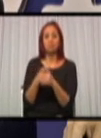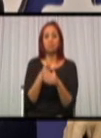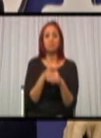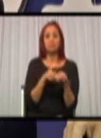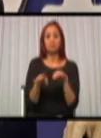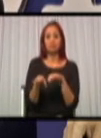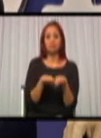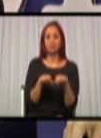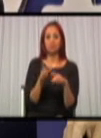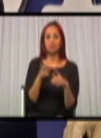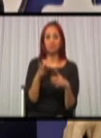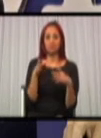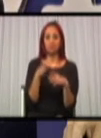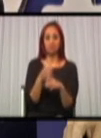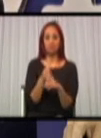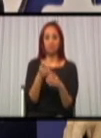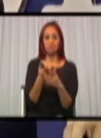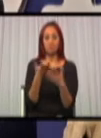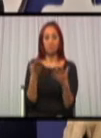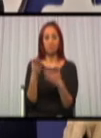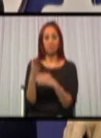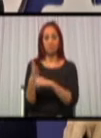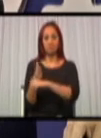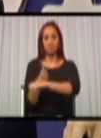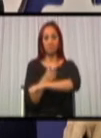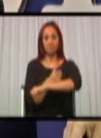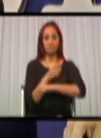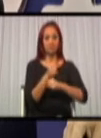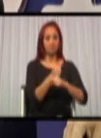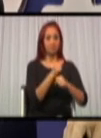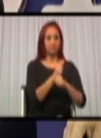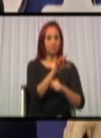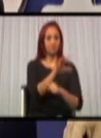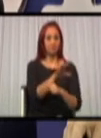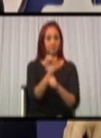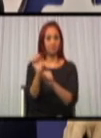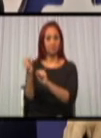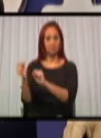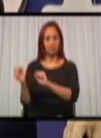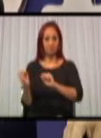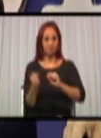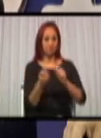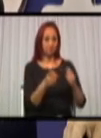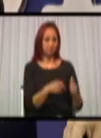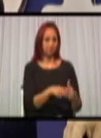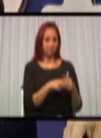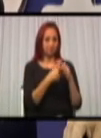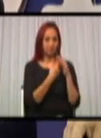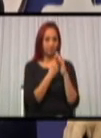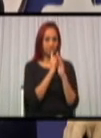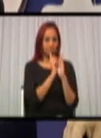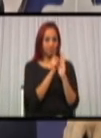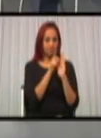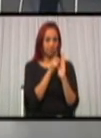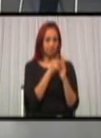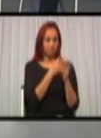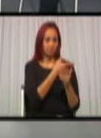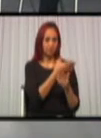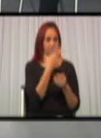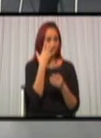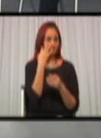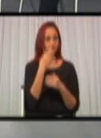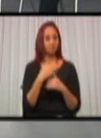acciones que ejecutarían para mejorar la gestión de su municipalidad? En un minuto iniciamos con doña Lourdes.